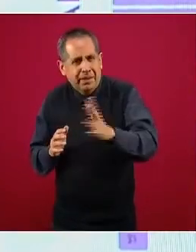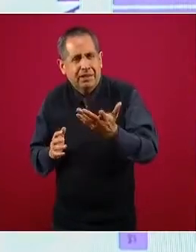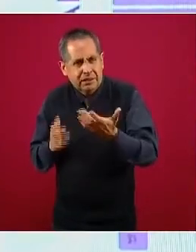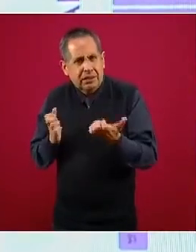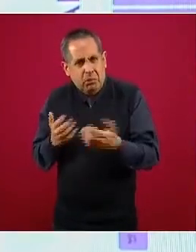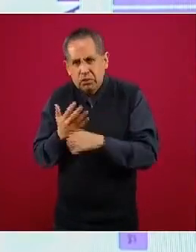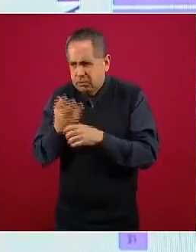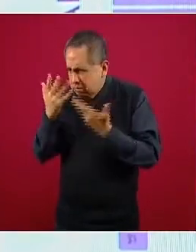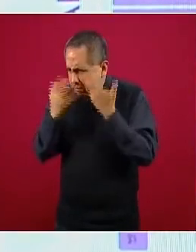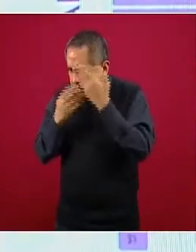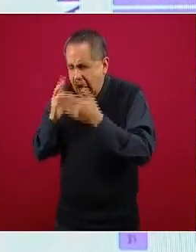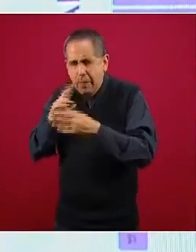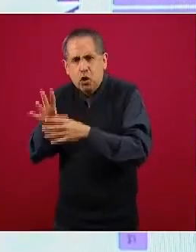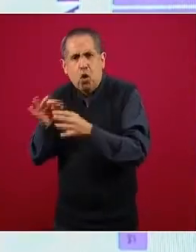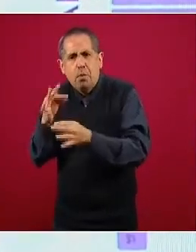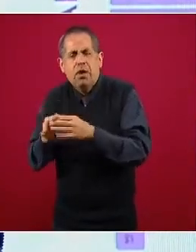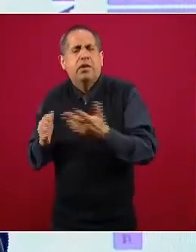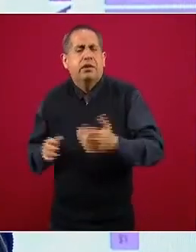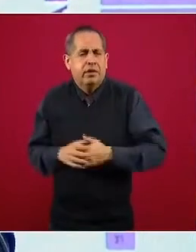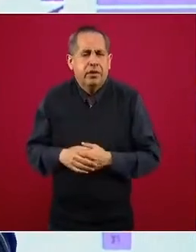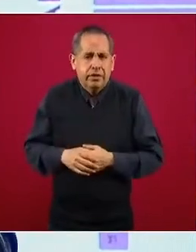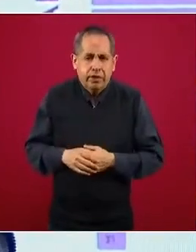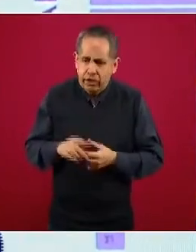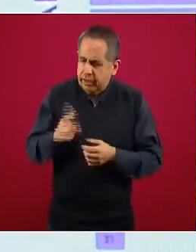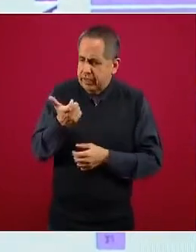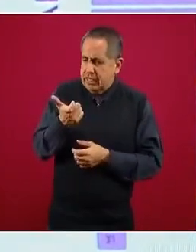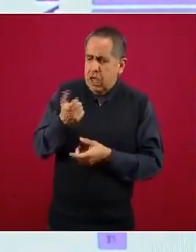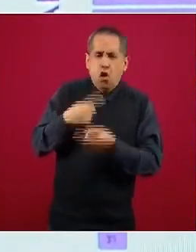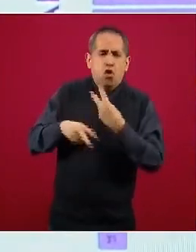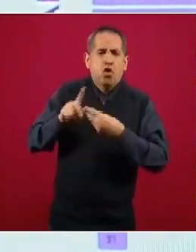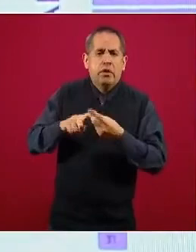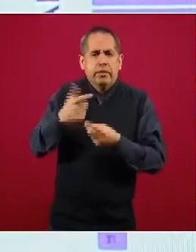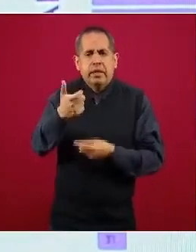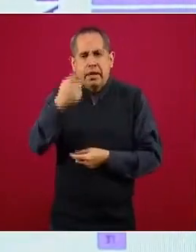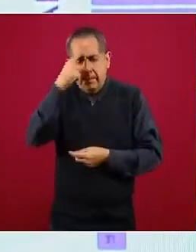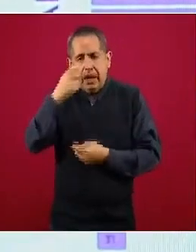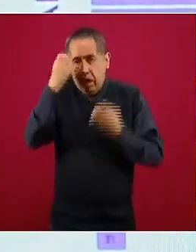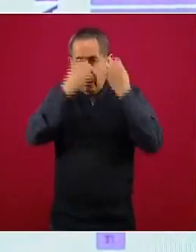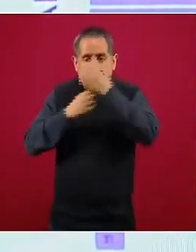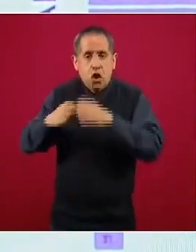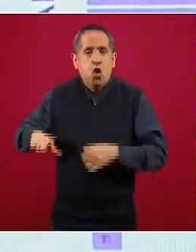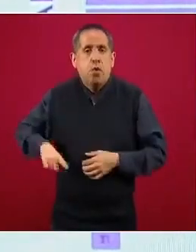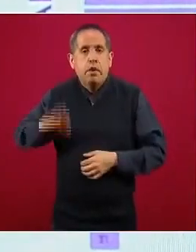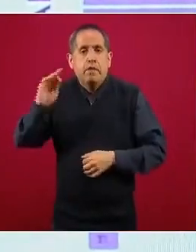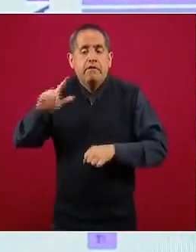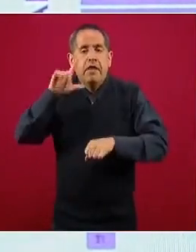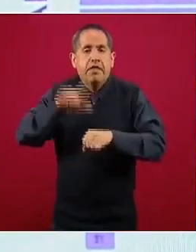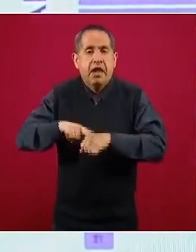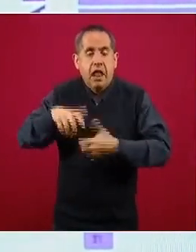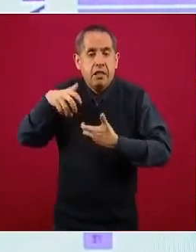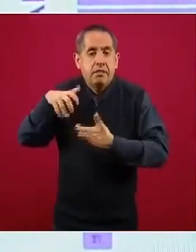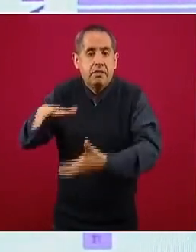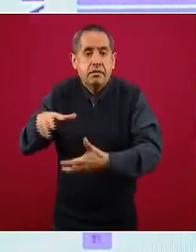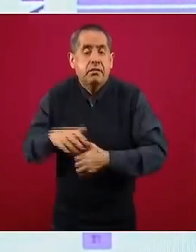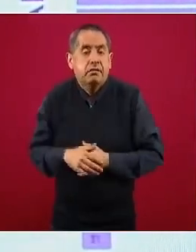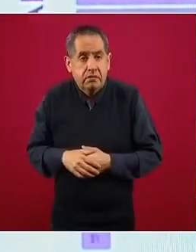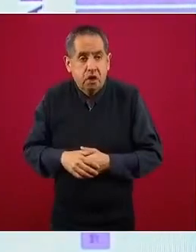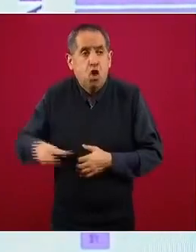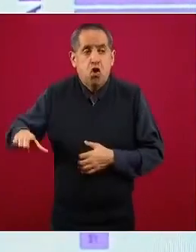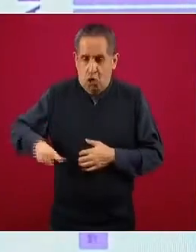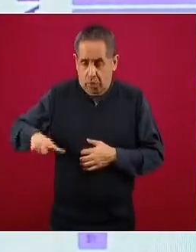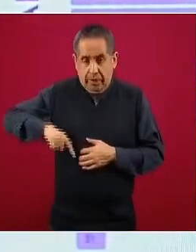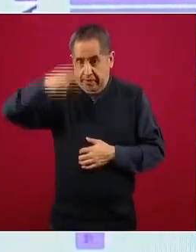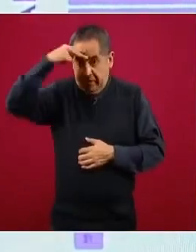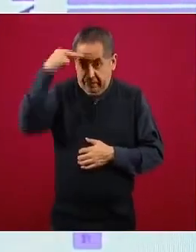pruebas. ¿De dónde viene el dinero para hacer esas pruebas? Del gobierno federal. El gobierno